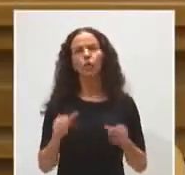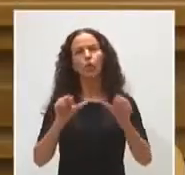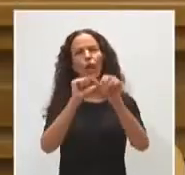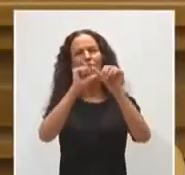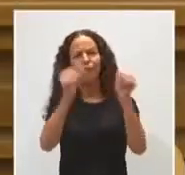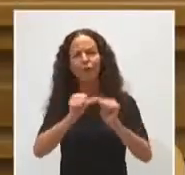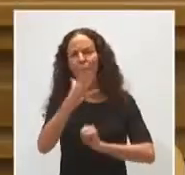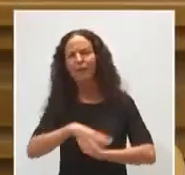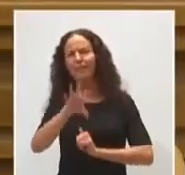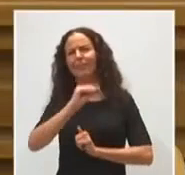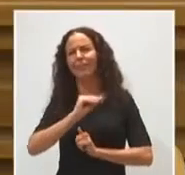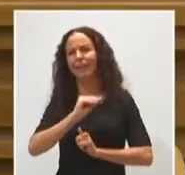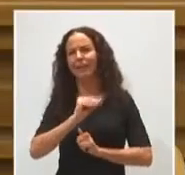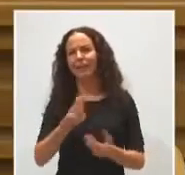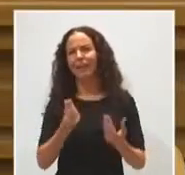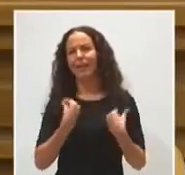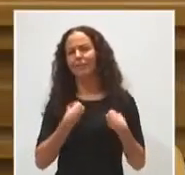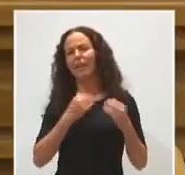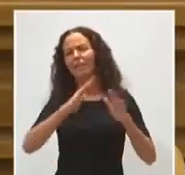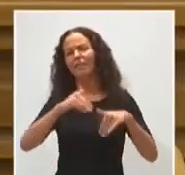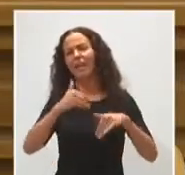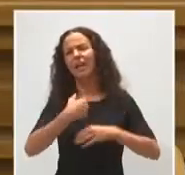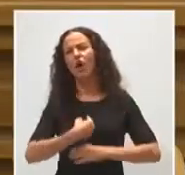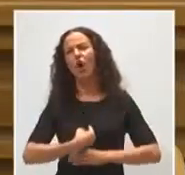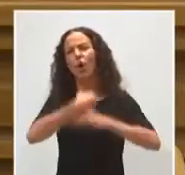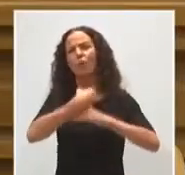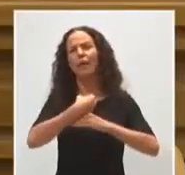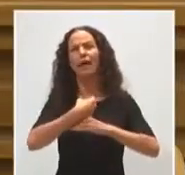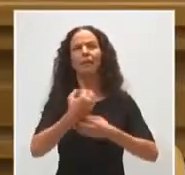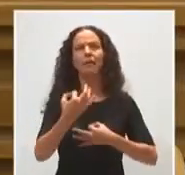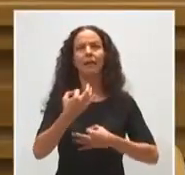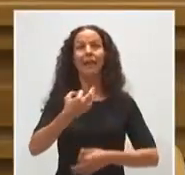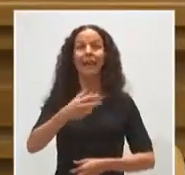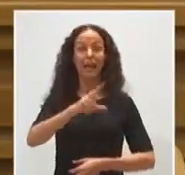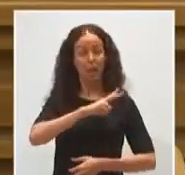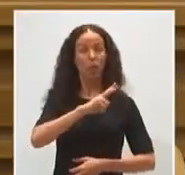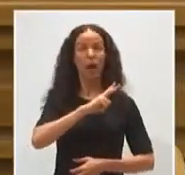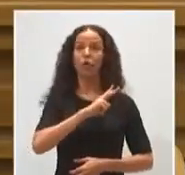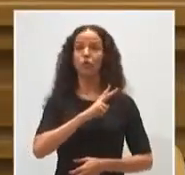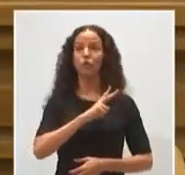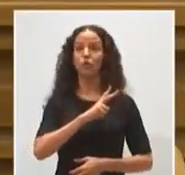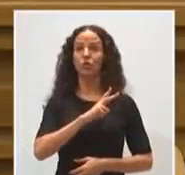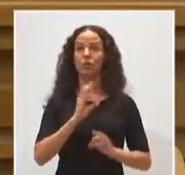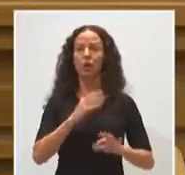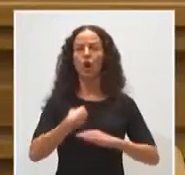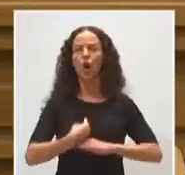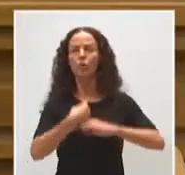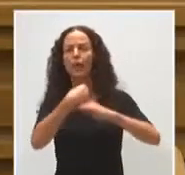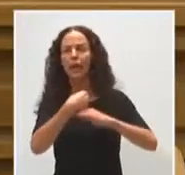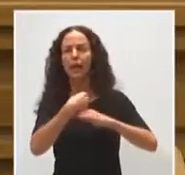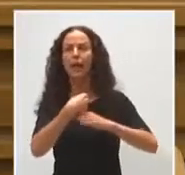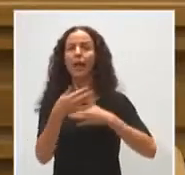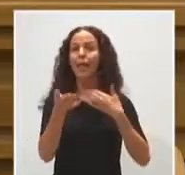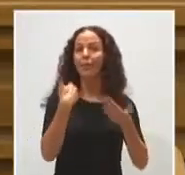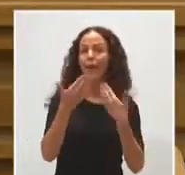las cosas que nos obliga a ser educados que nos obliga a ser a dialogar